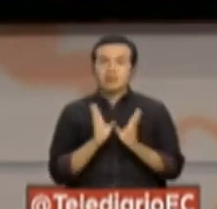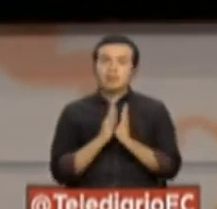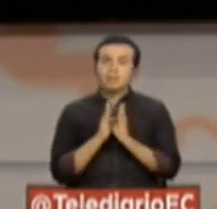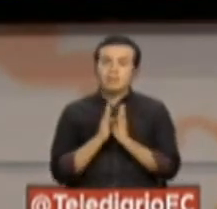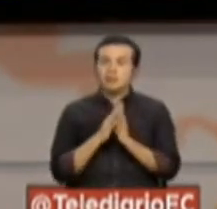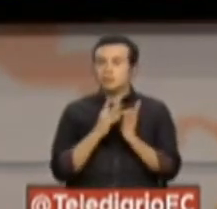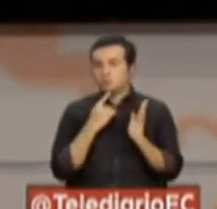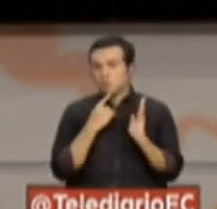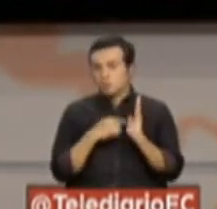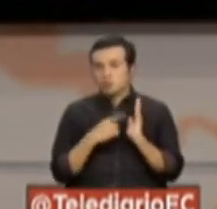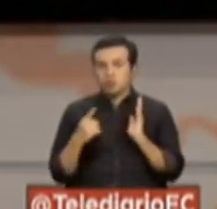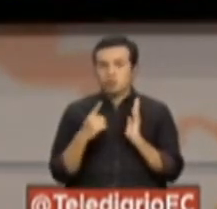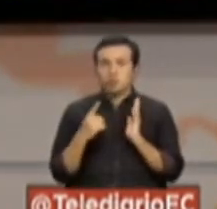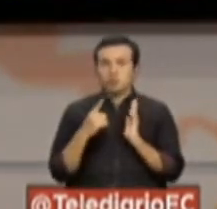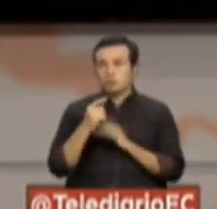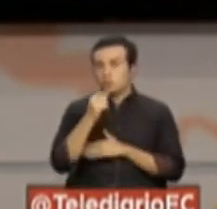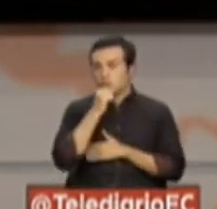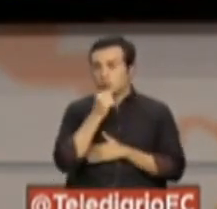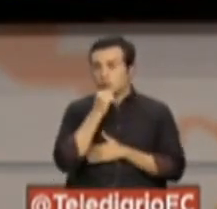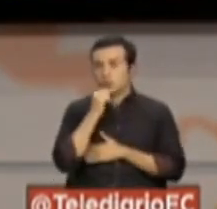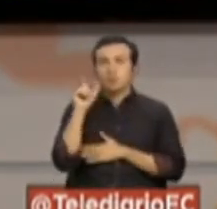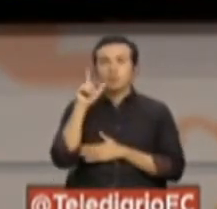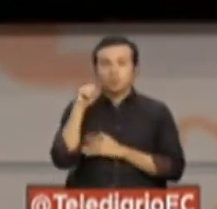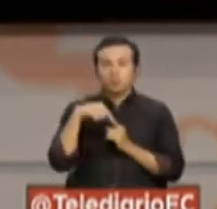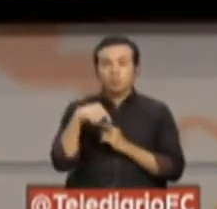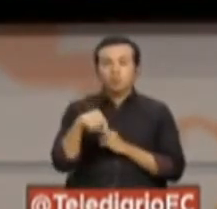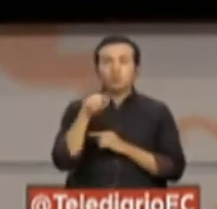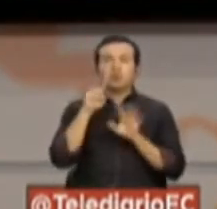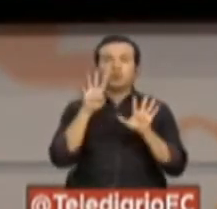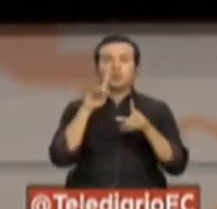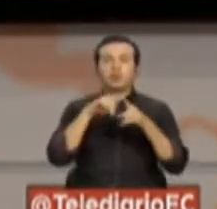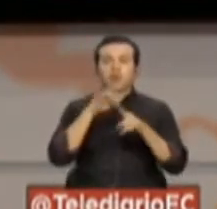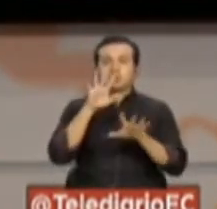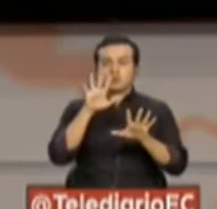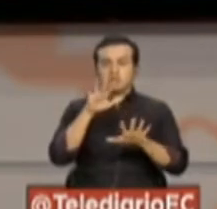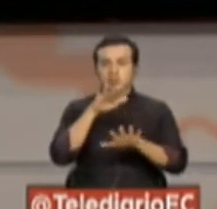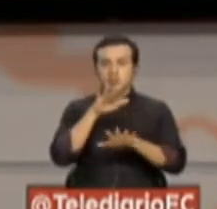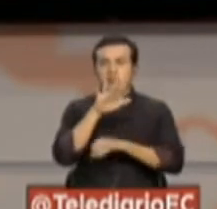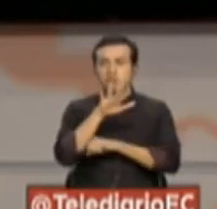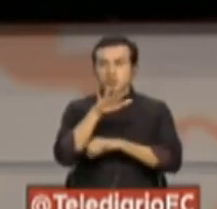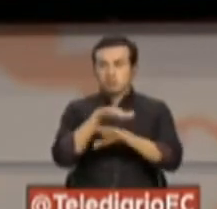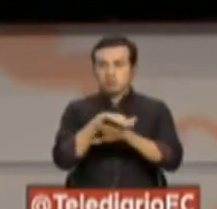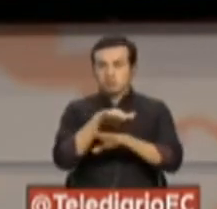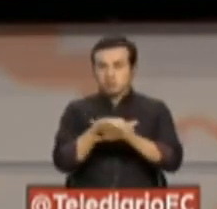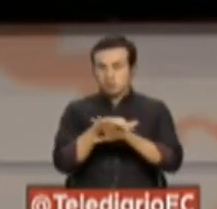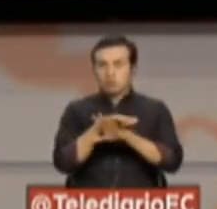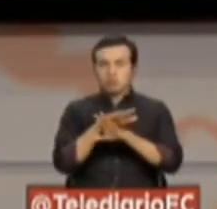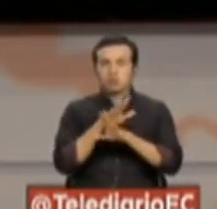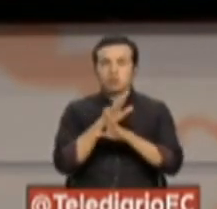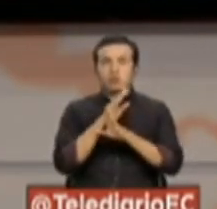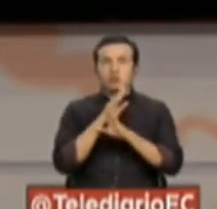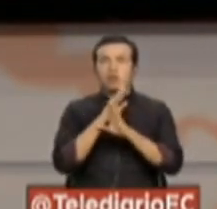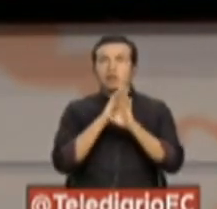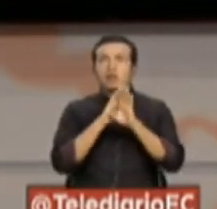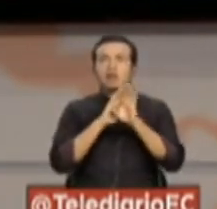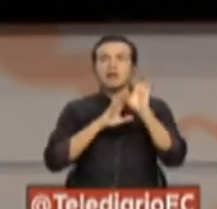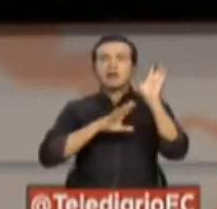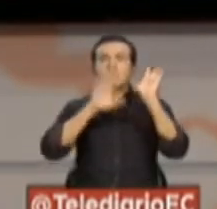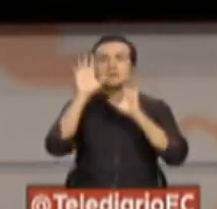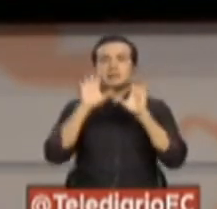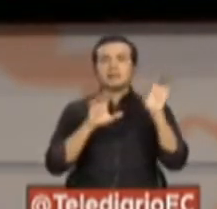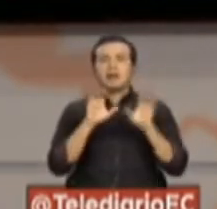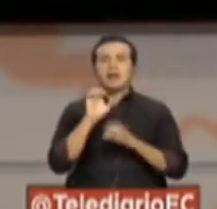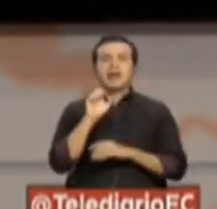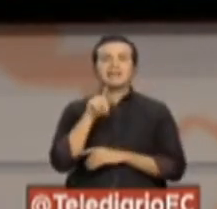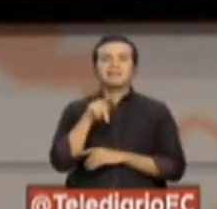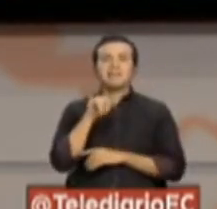como la rueda de prensa que se realizará el lunes de 9 a 5 de la tarde en el Centro de Convenciones de Eugenio Espejo. Precisamente en la